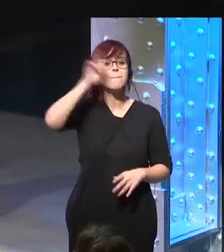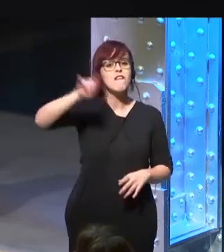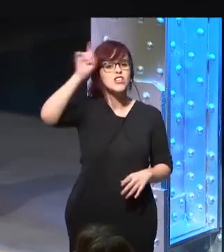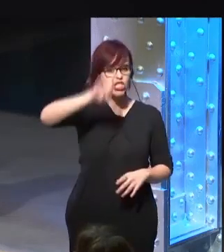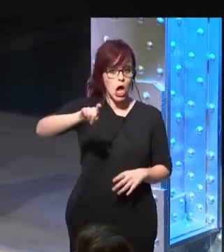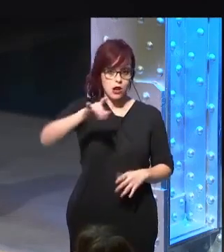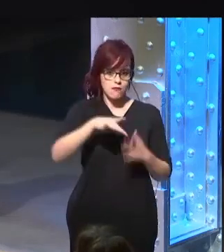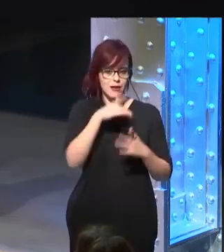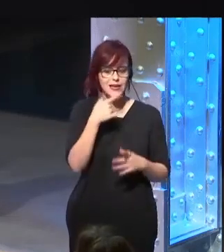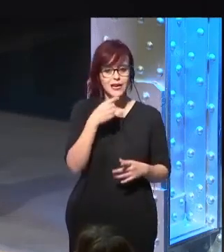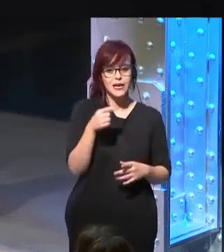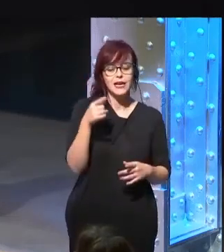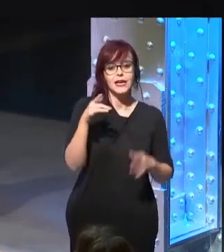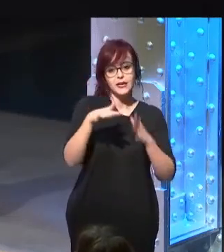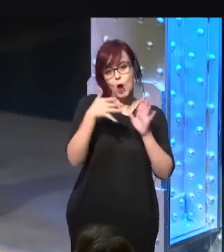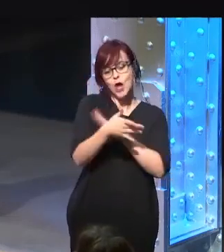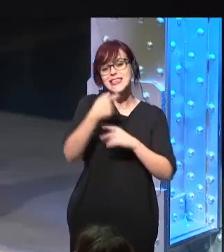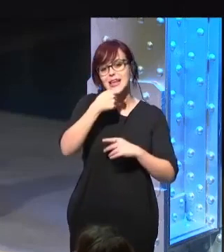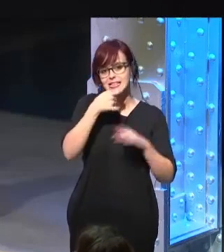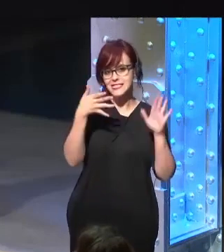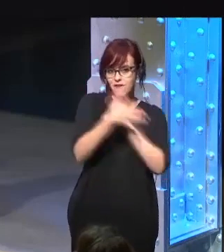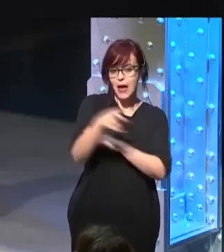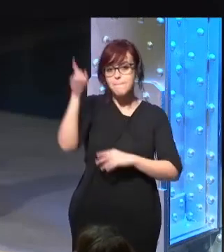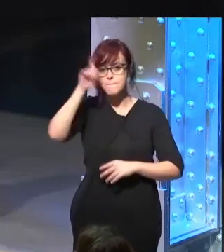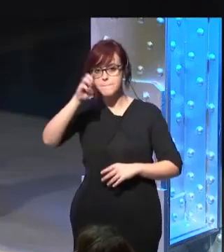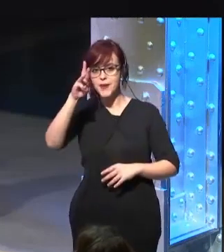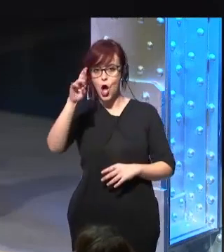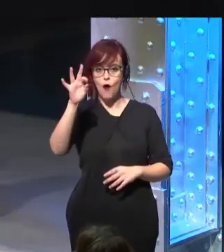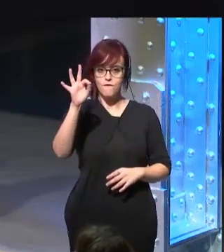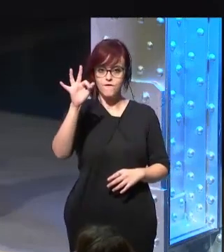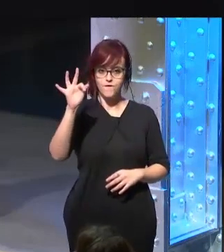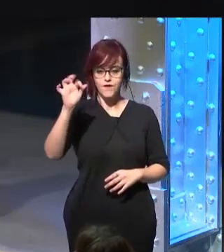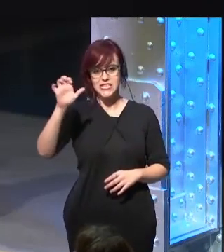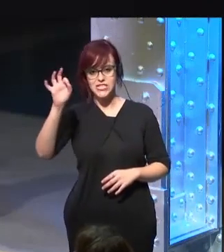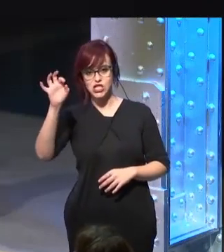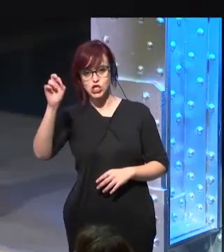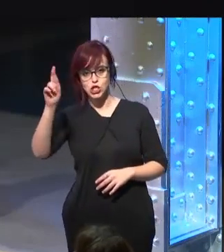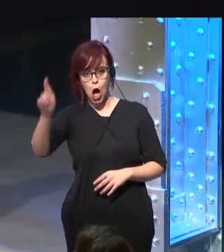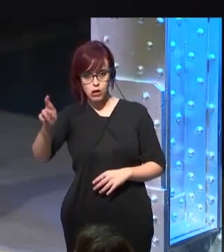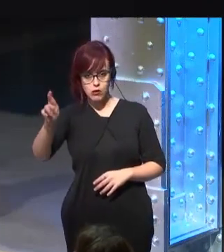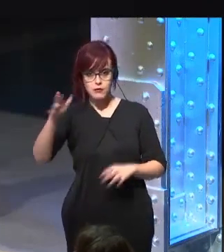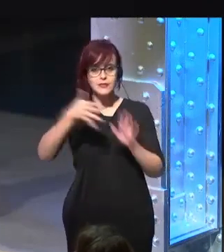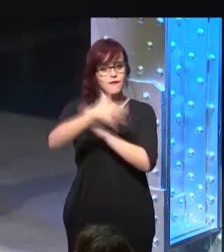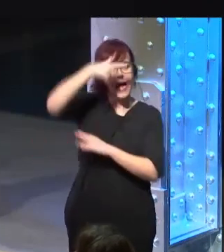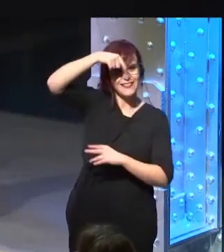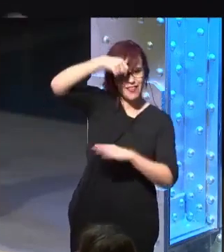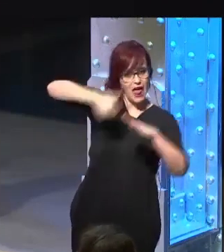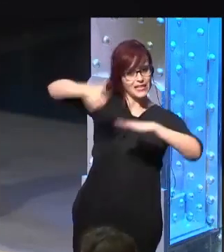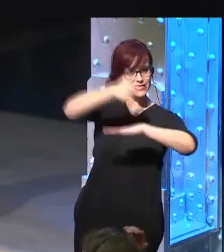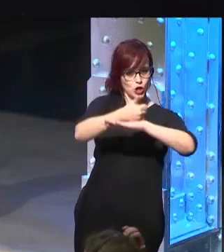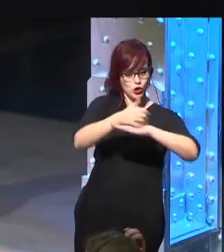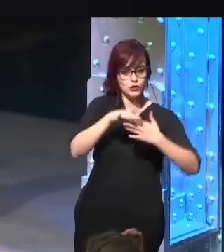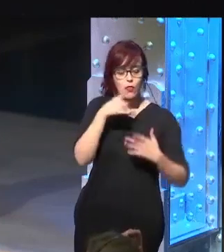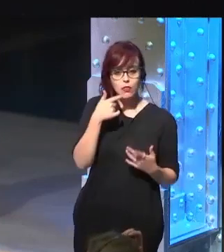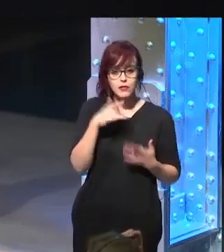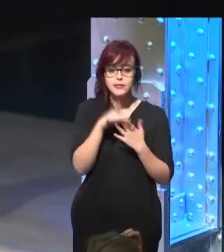profesor en inglés, que es catedrático, ¿no? Y en Google Images, imágenes, el 97%